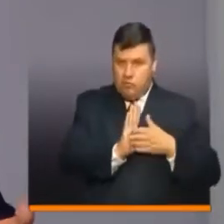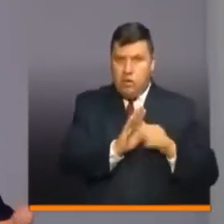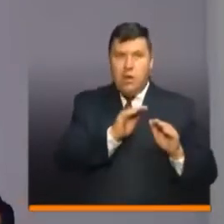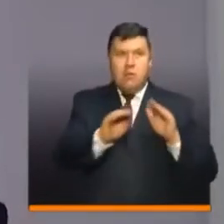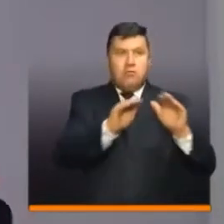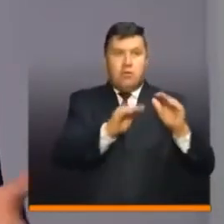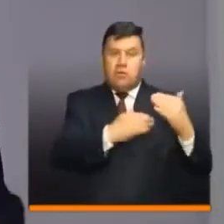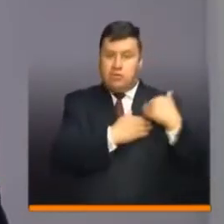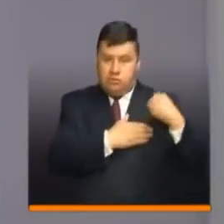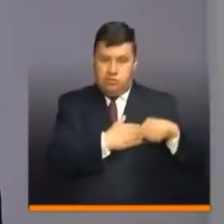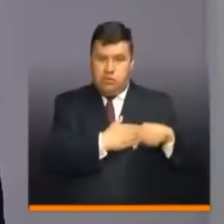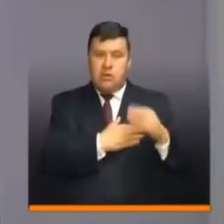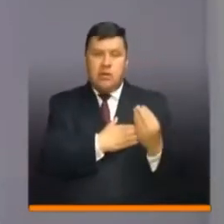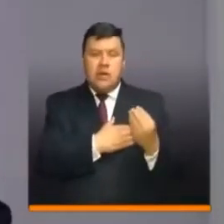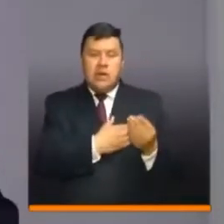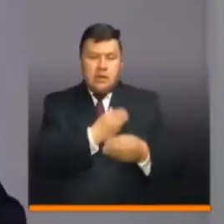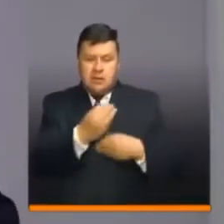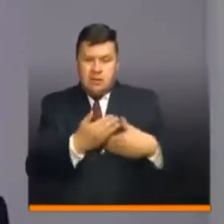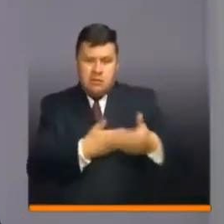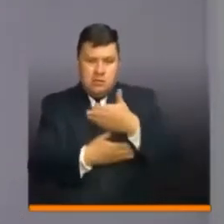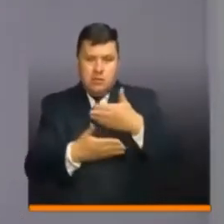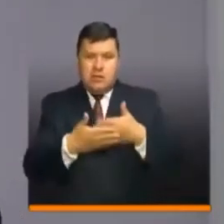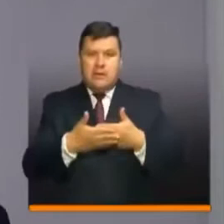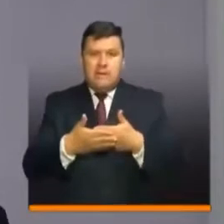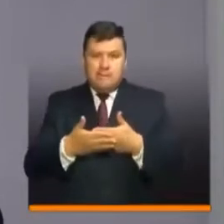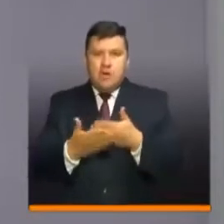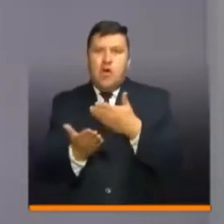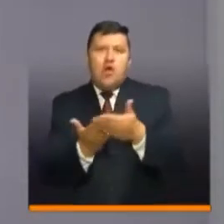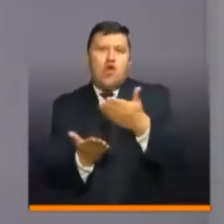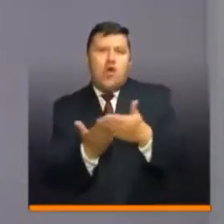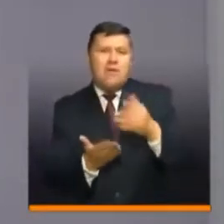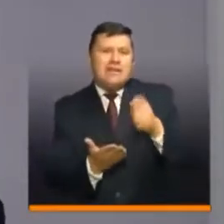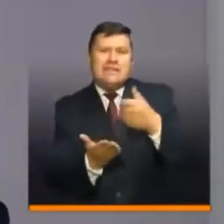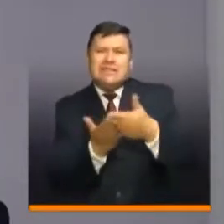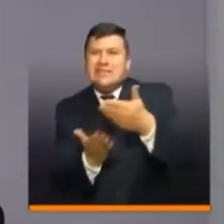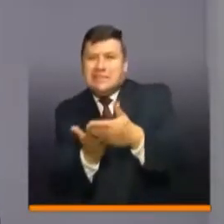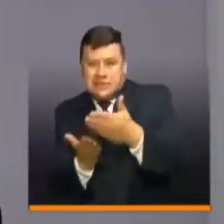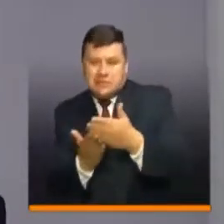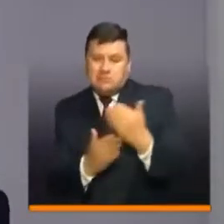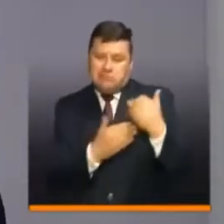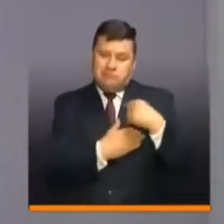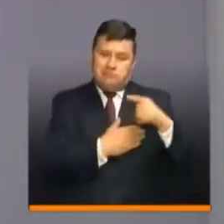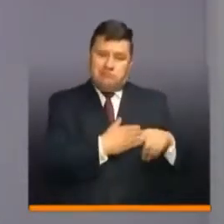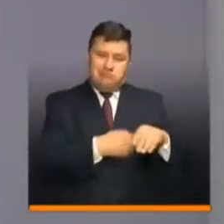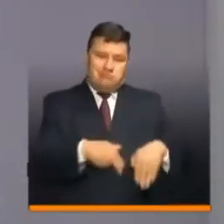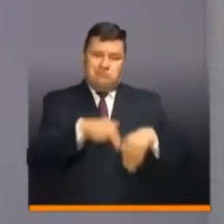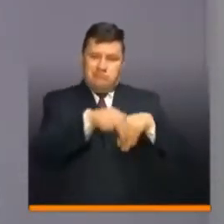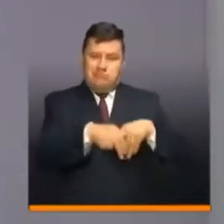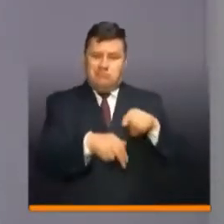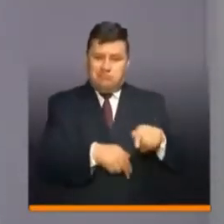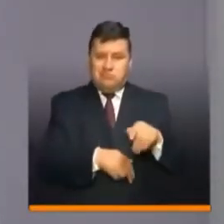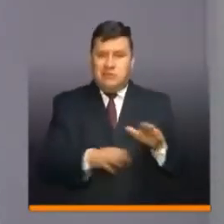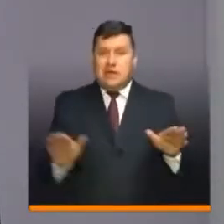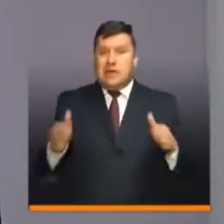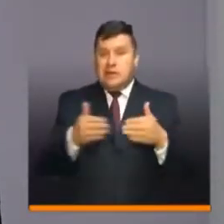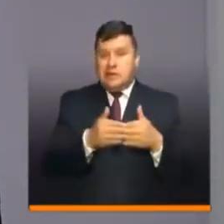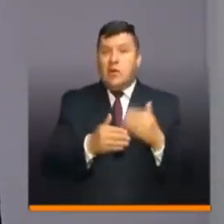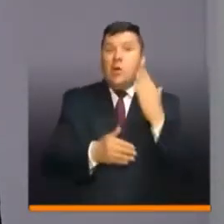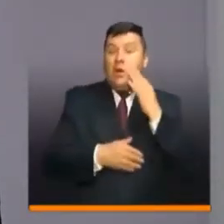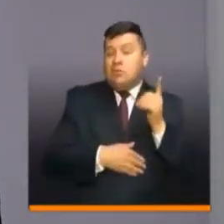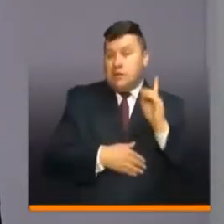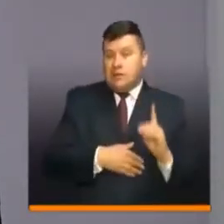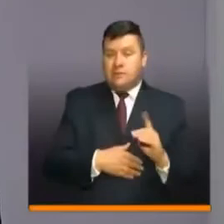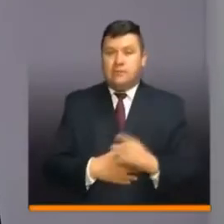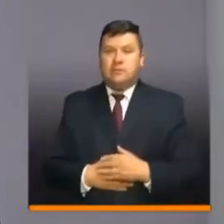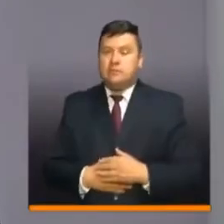convocatorias y para hacer las compras que requiere eventualmente ya la el cierre la convocatoria